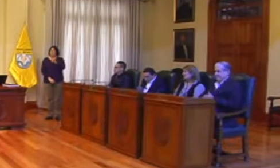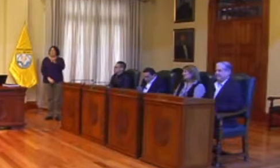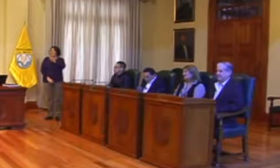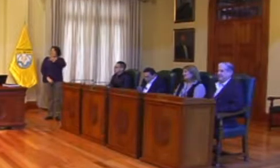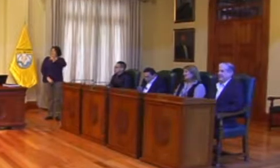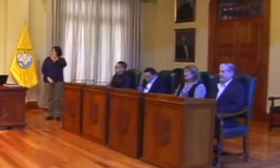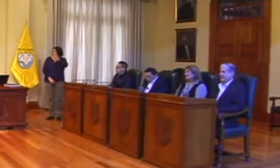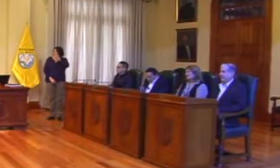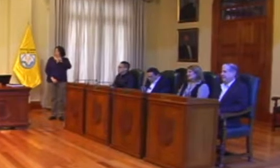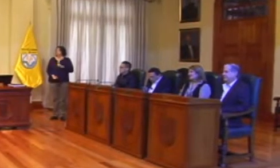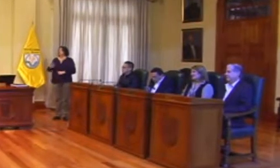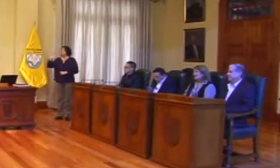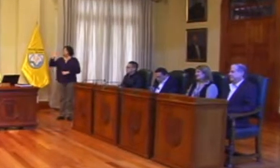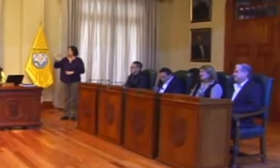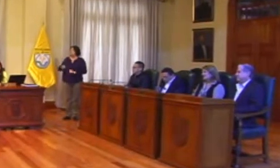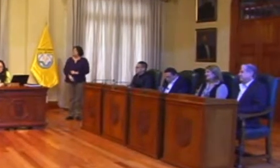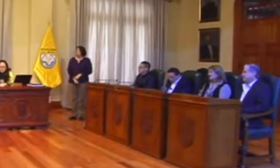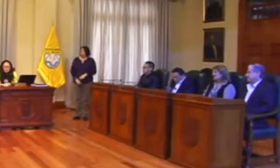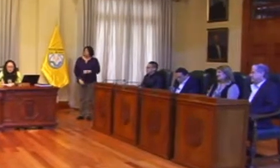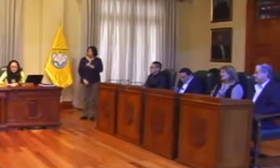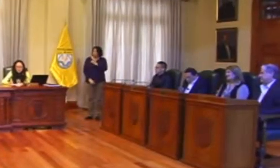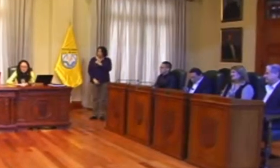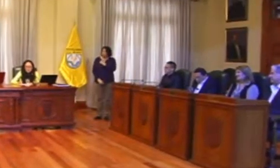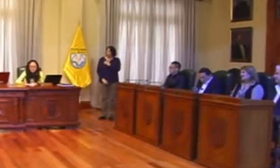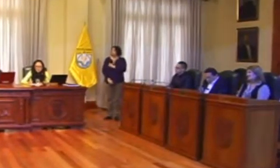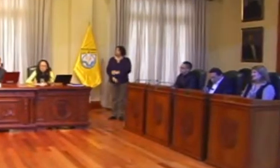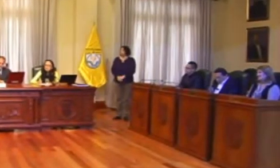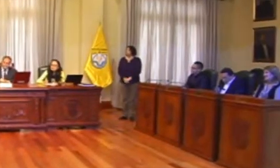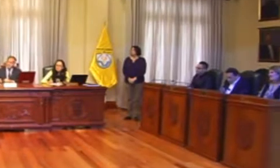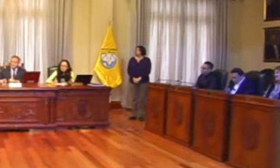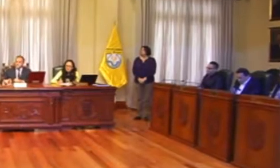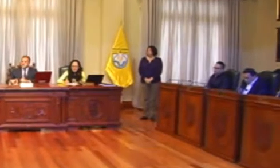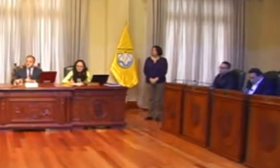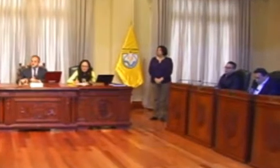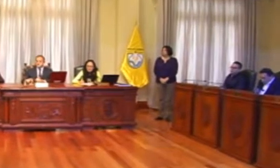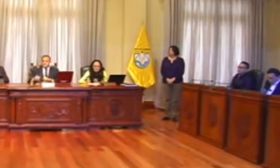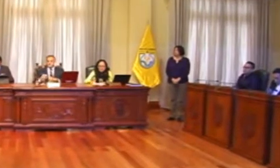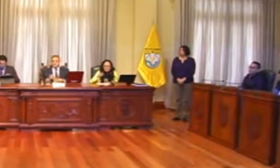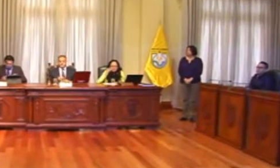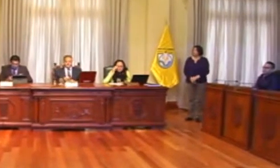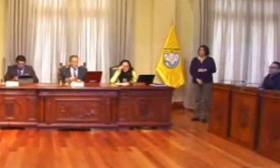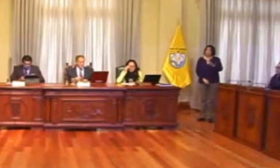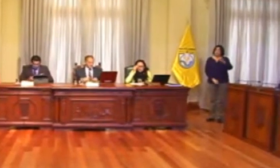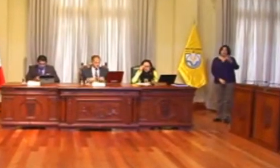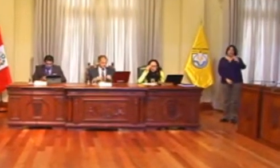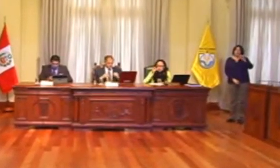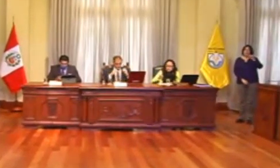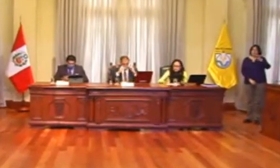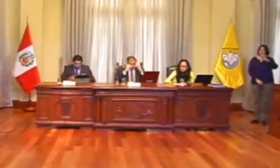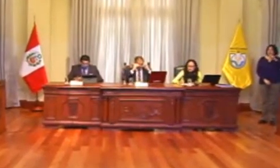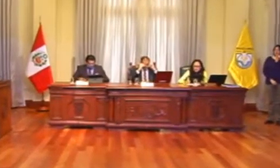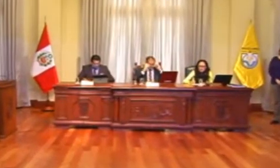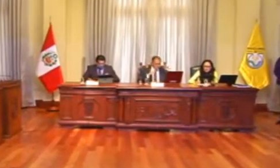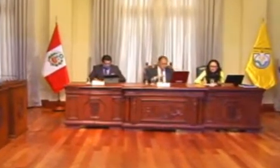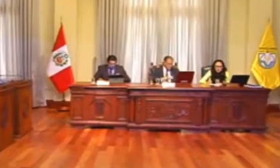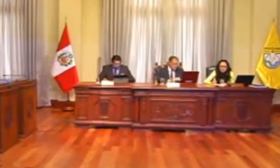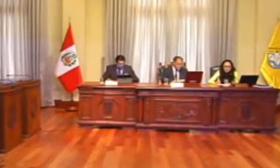María del Río Jiménez de Olavide. Señora Susana Stilich Watson. Señorita Daniela Lozano